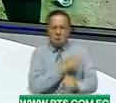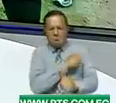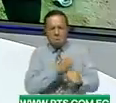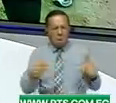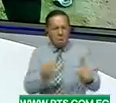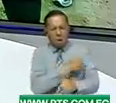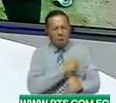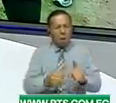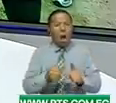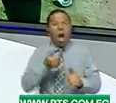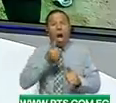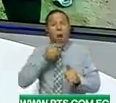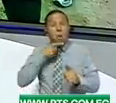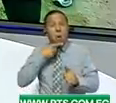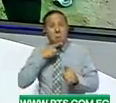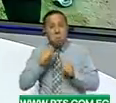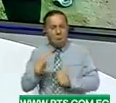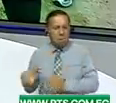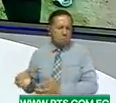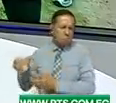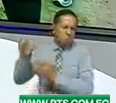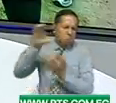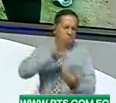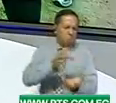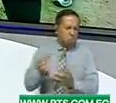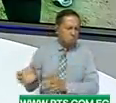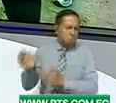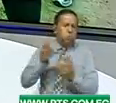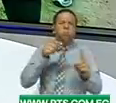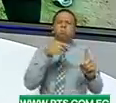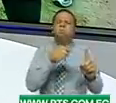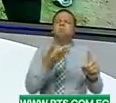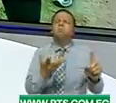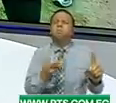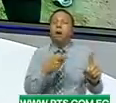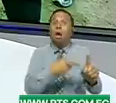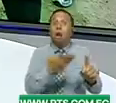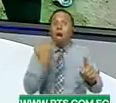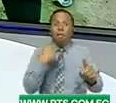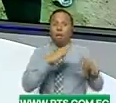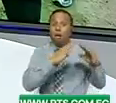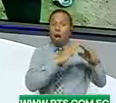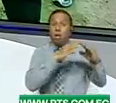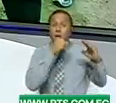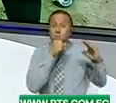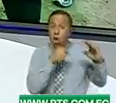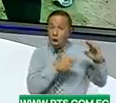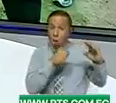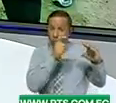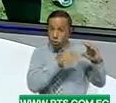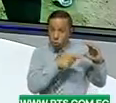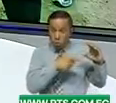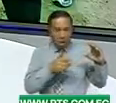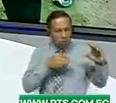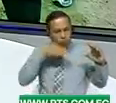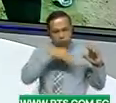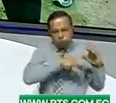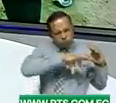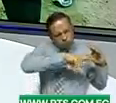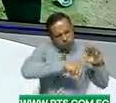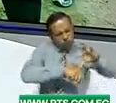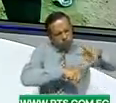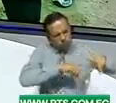policía. El hombre era acusado de robar la casa de un adulto mayor. Los habitantes de esa localidad afirman que